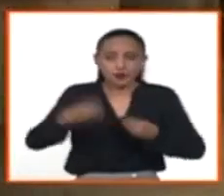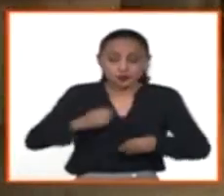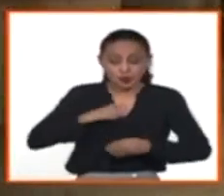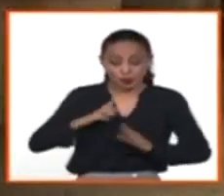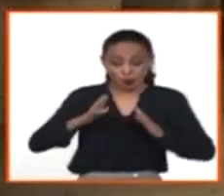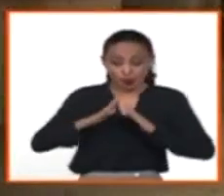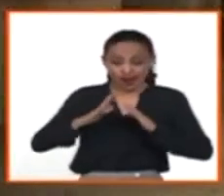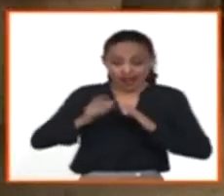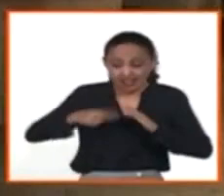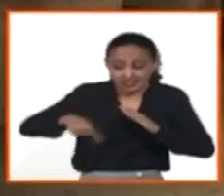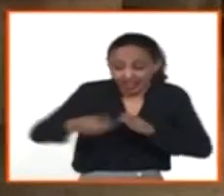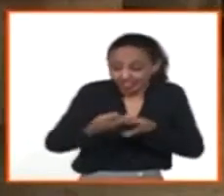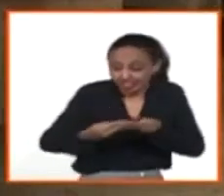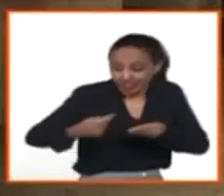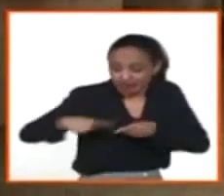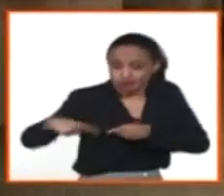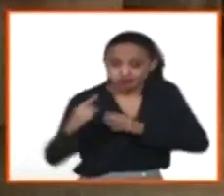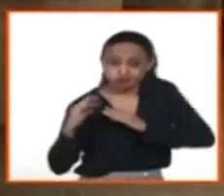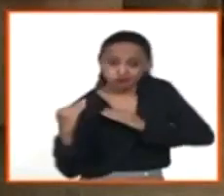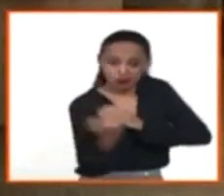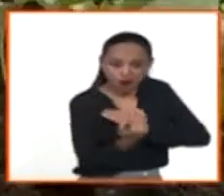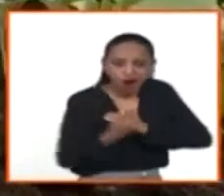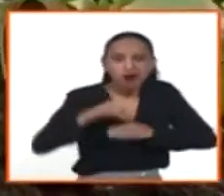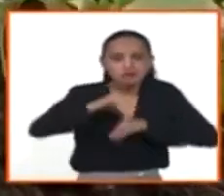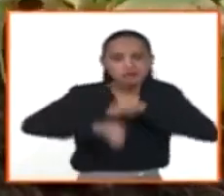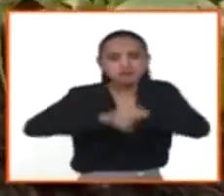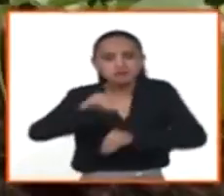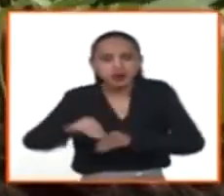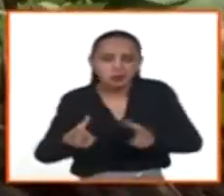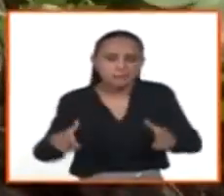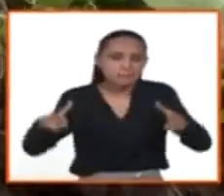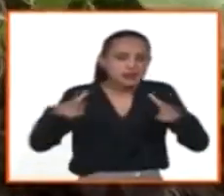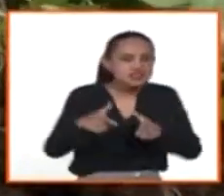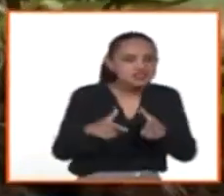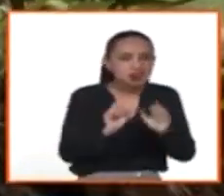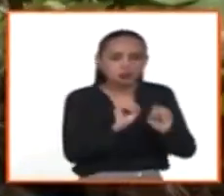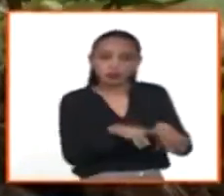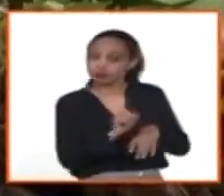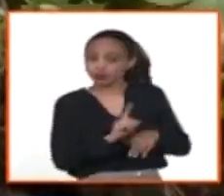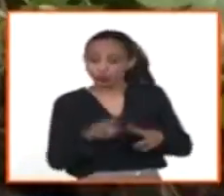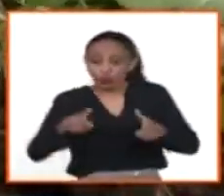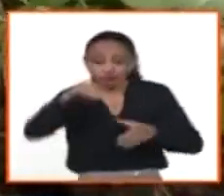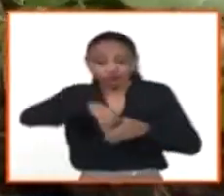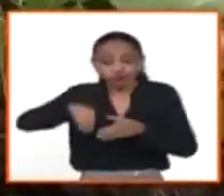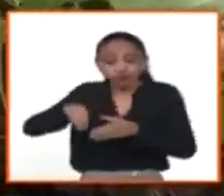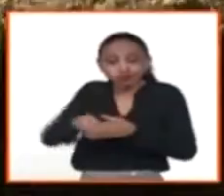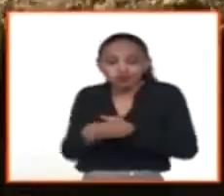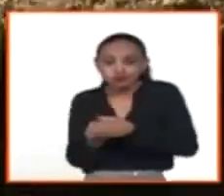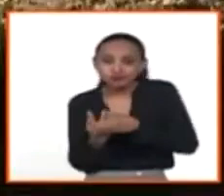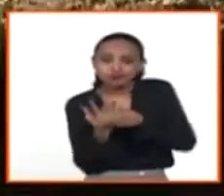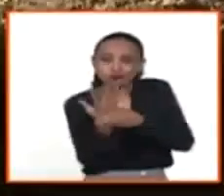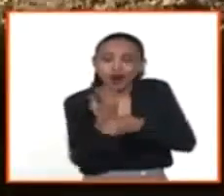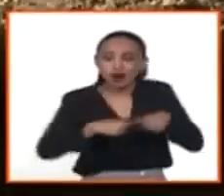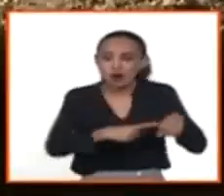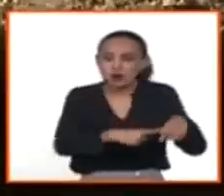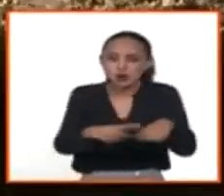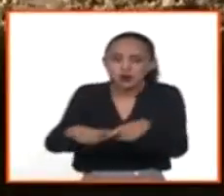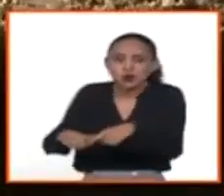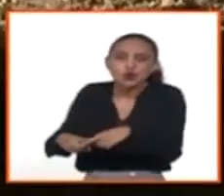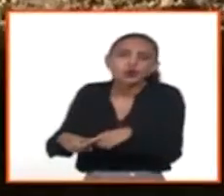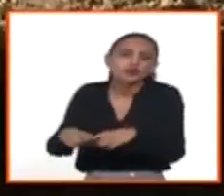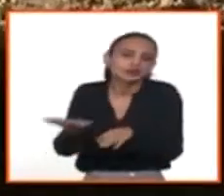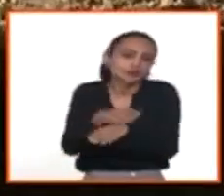pequeñas parcelas, vasijas inutilizadas en casa, patios y azoteas para producir condimentos frescos, vegetales y